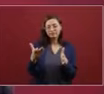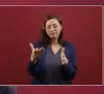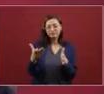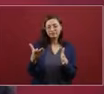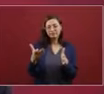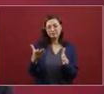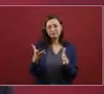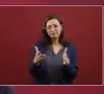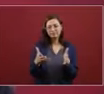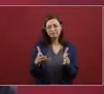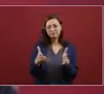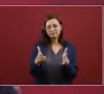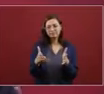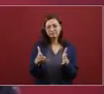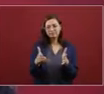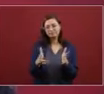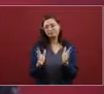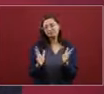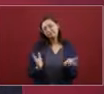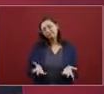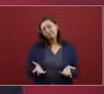o se cumplan, ¿no?,